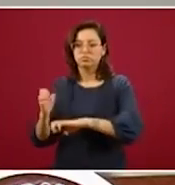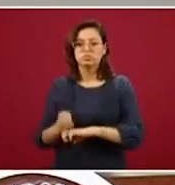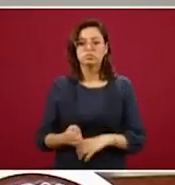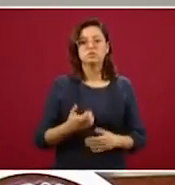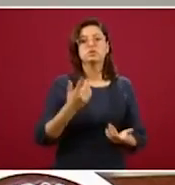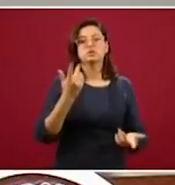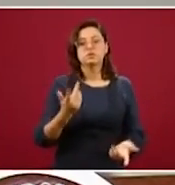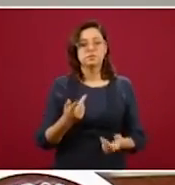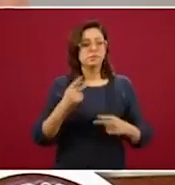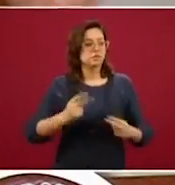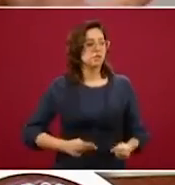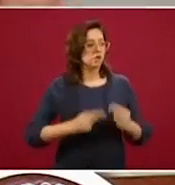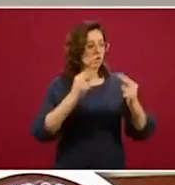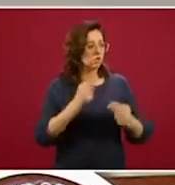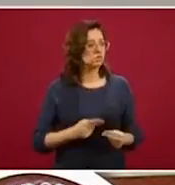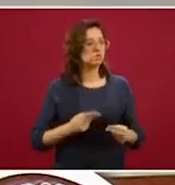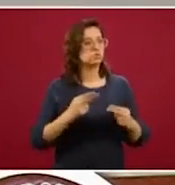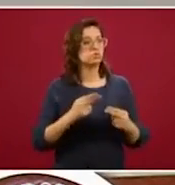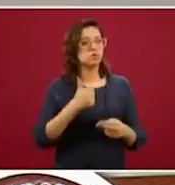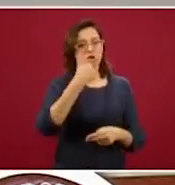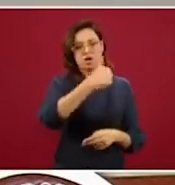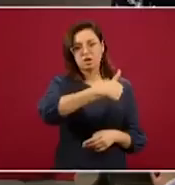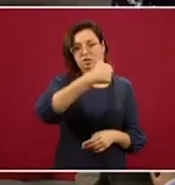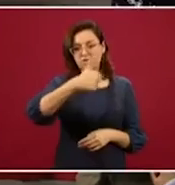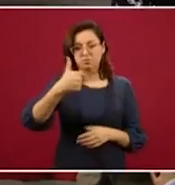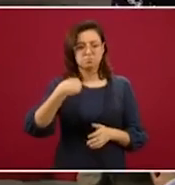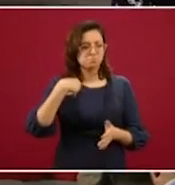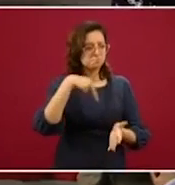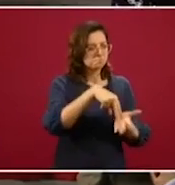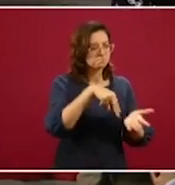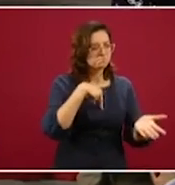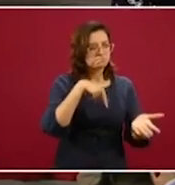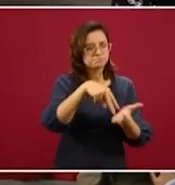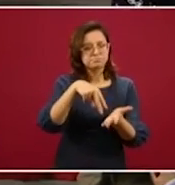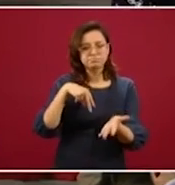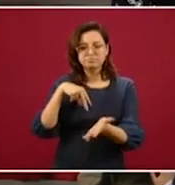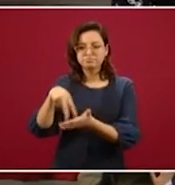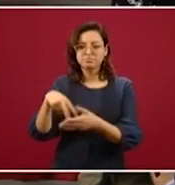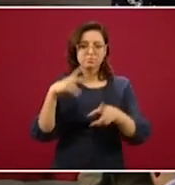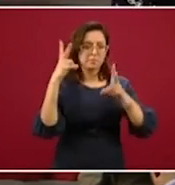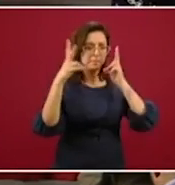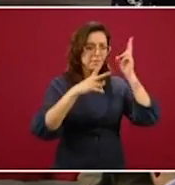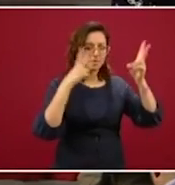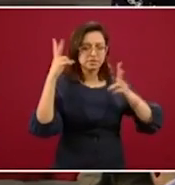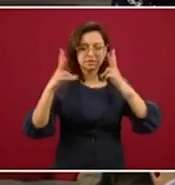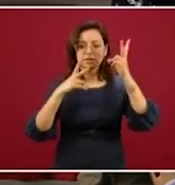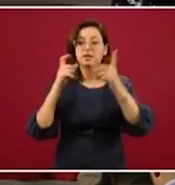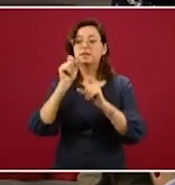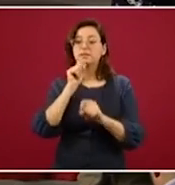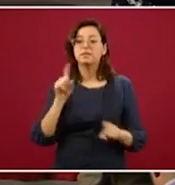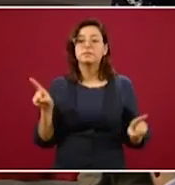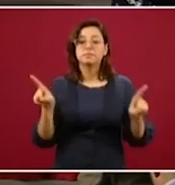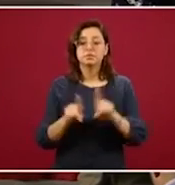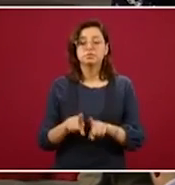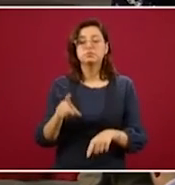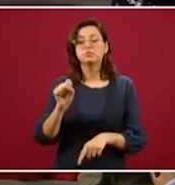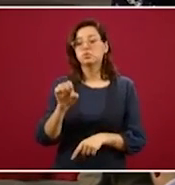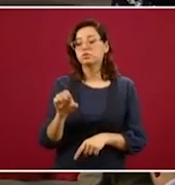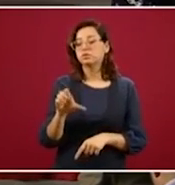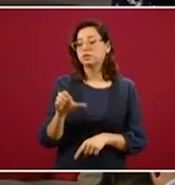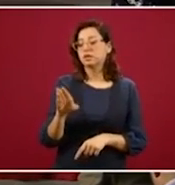reciben una visita y toda esta validación se recibe ahí. También nos está ayudando la Secretaría del Bienestar con